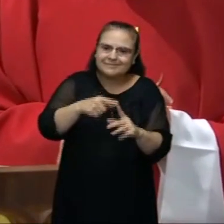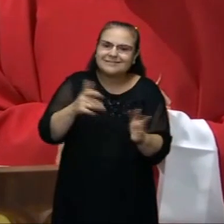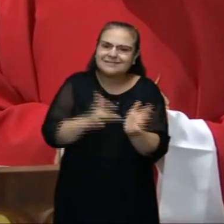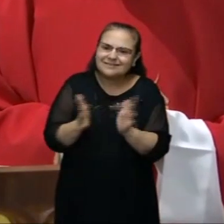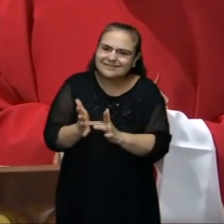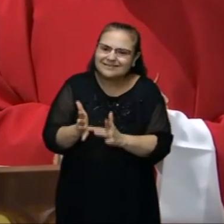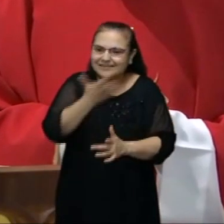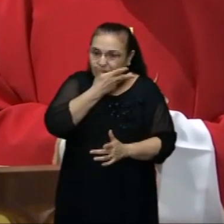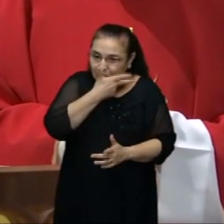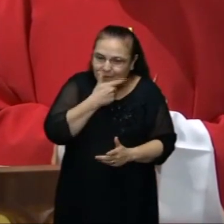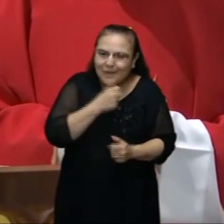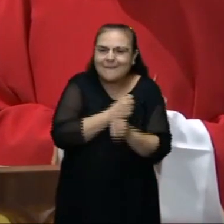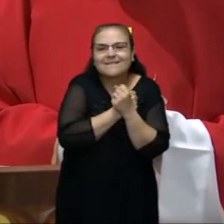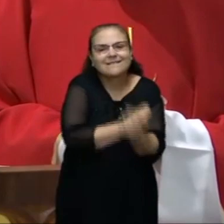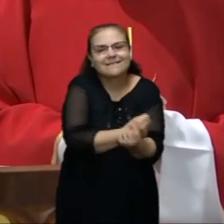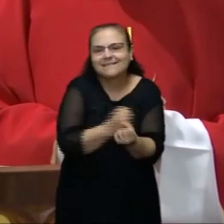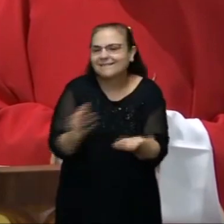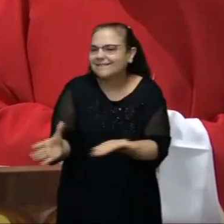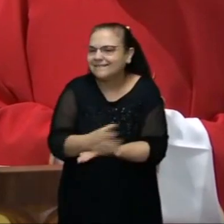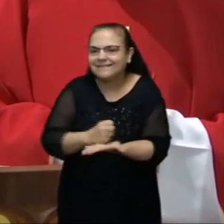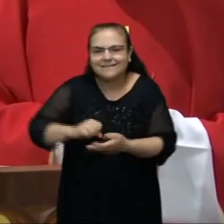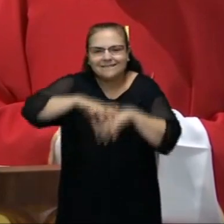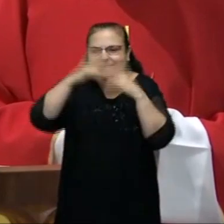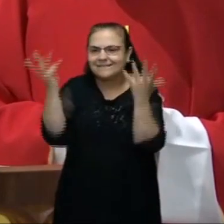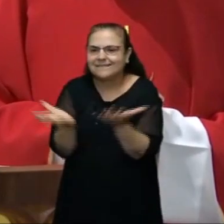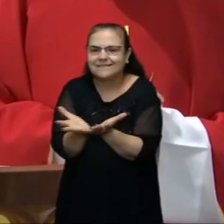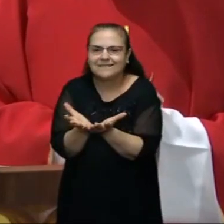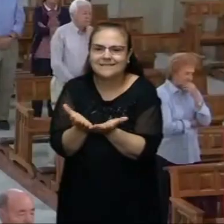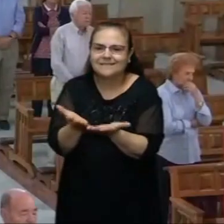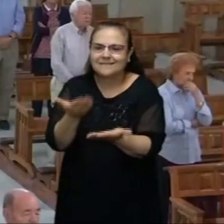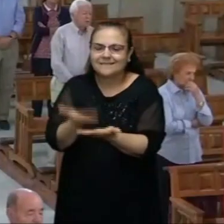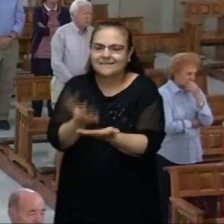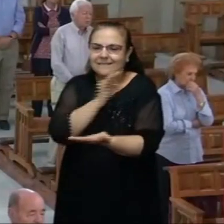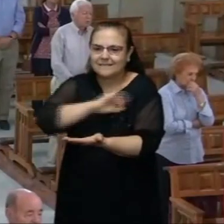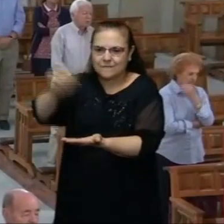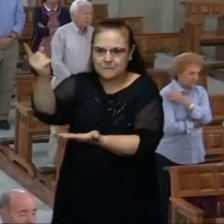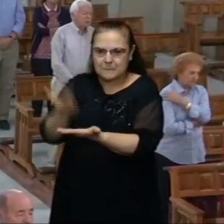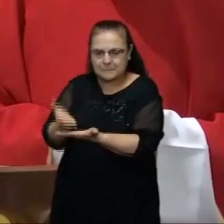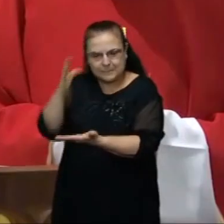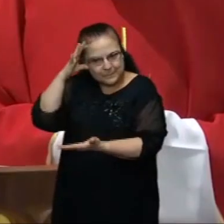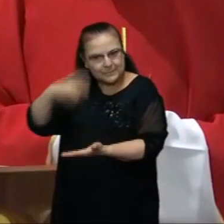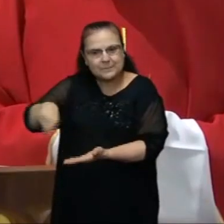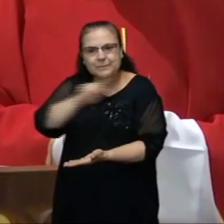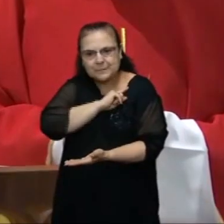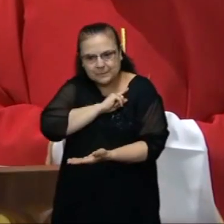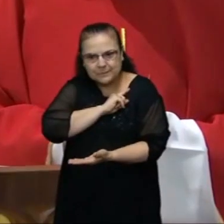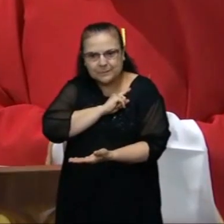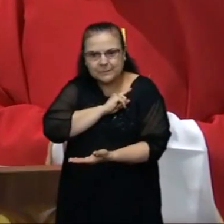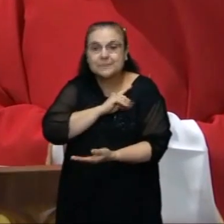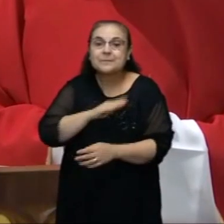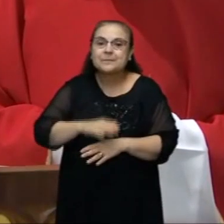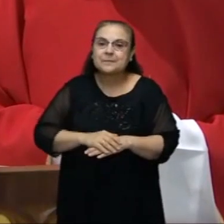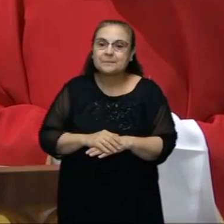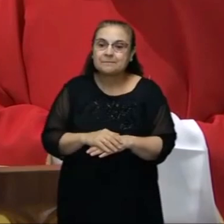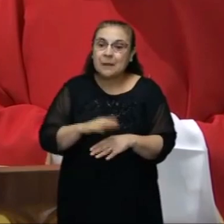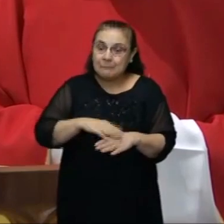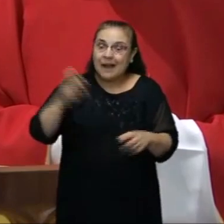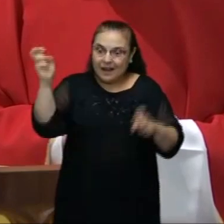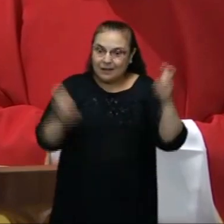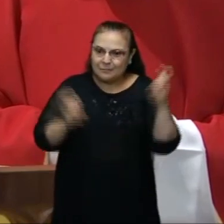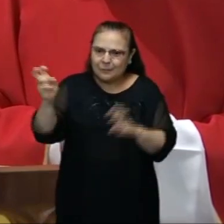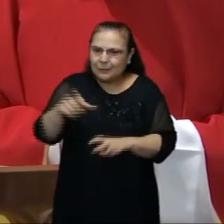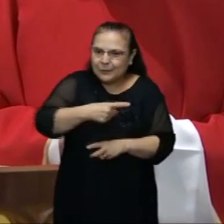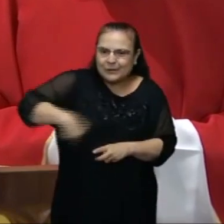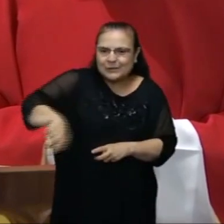sea conocido y amado en todas partes, roguemos al Señor. Te rogamos, óyenos. Para que venga a nosotros